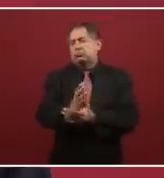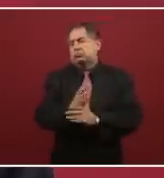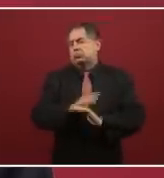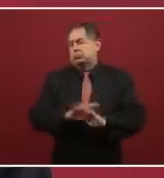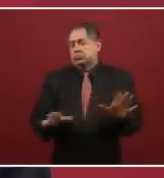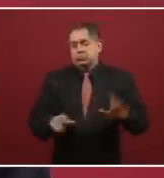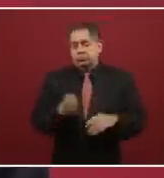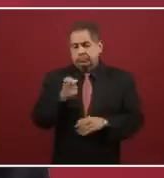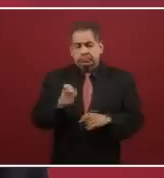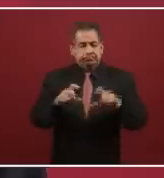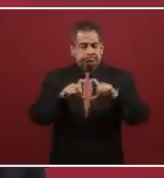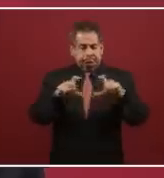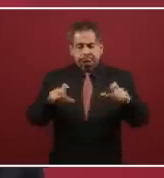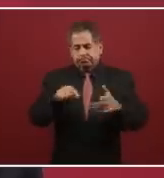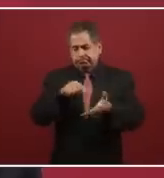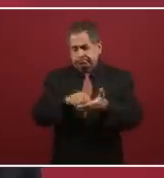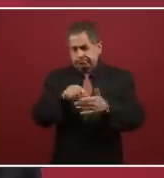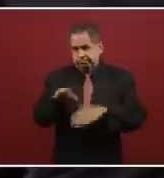quedó